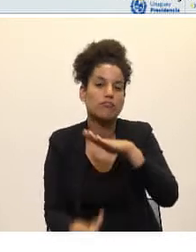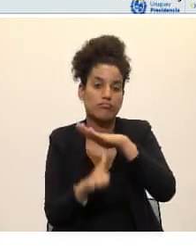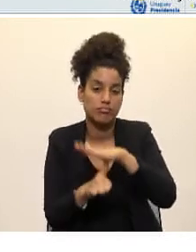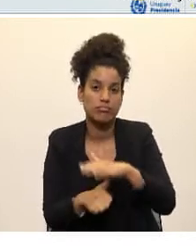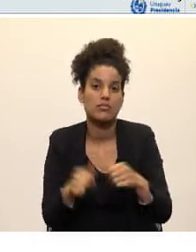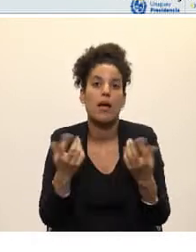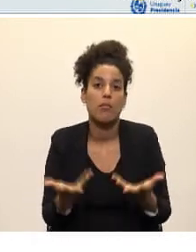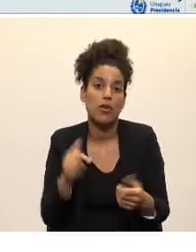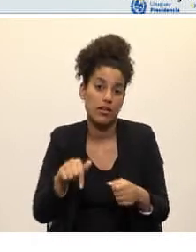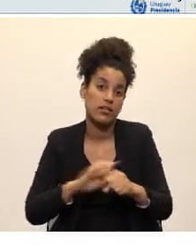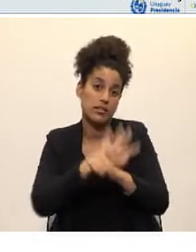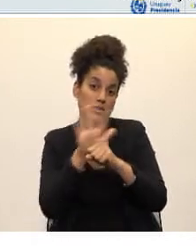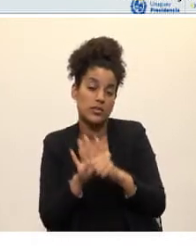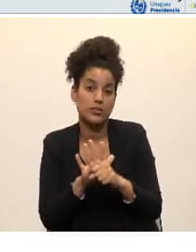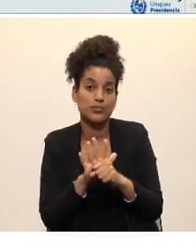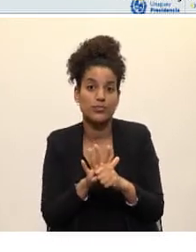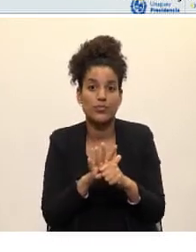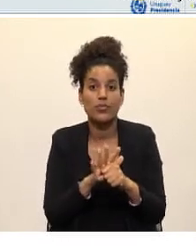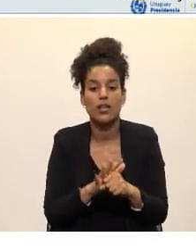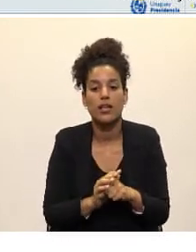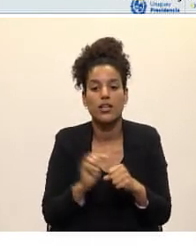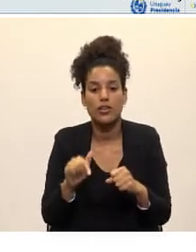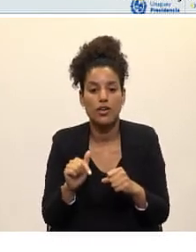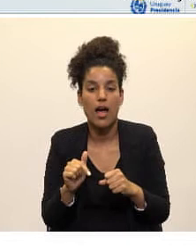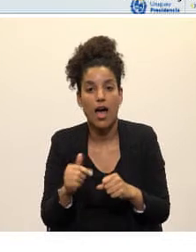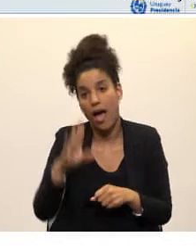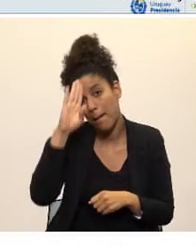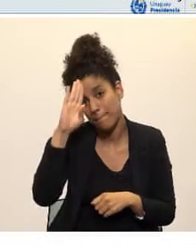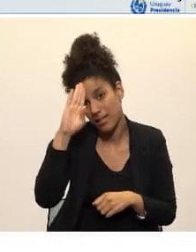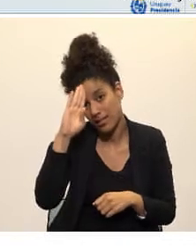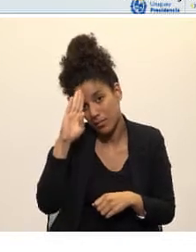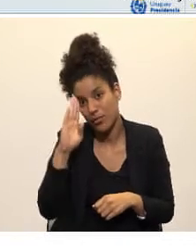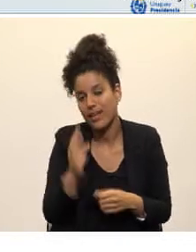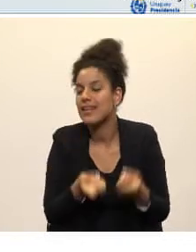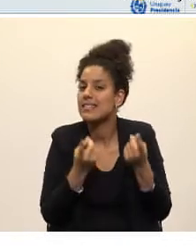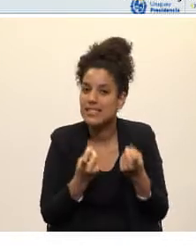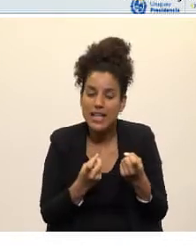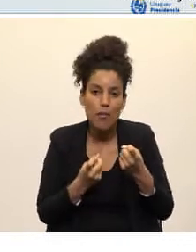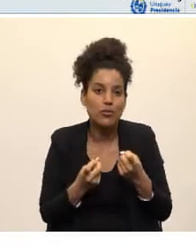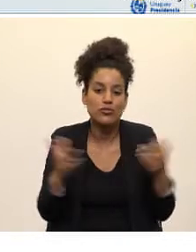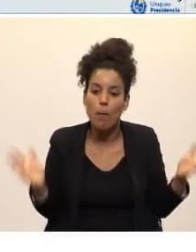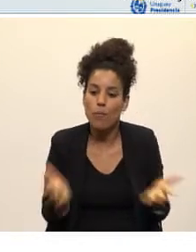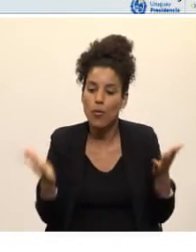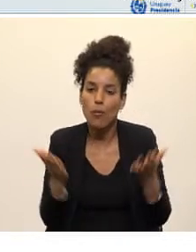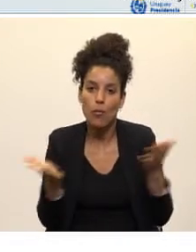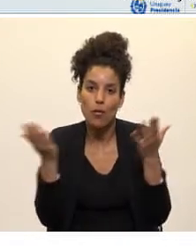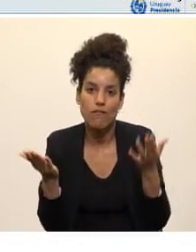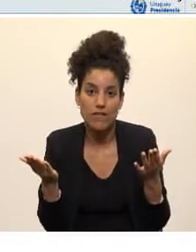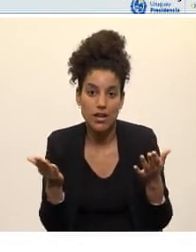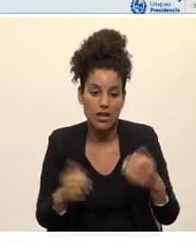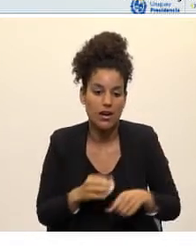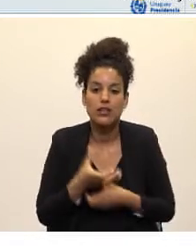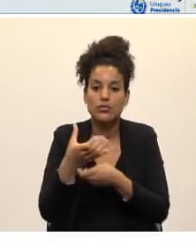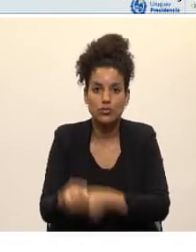mostrado la importancia que tiene poder promover este tipo de habilidades, acompañar esta idea